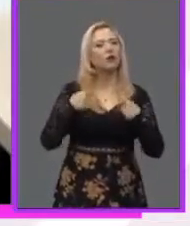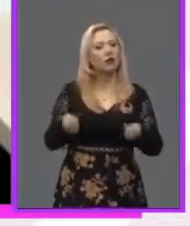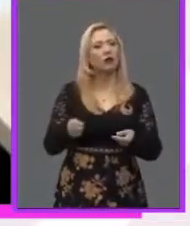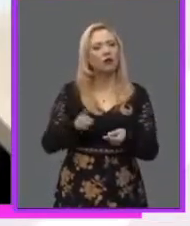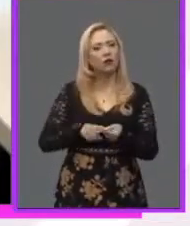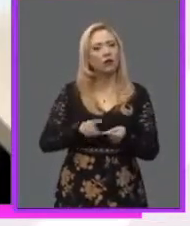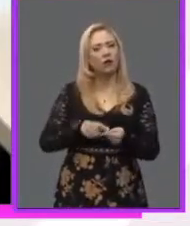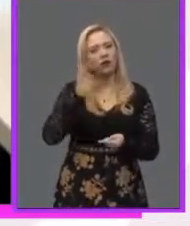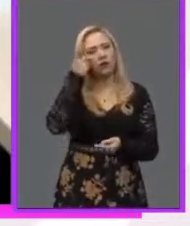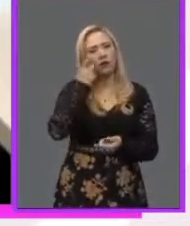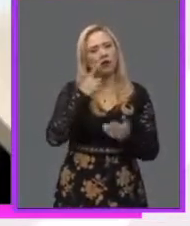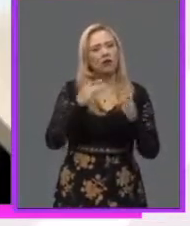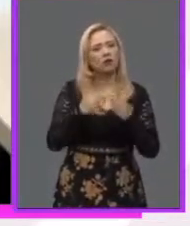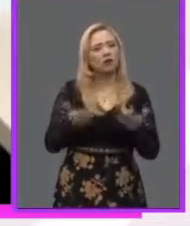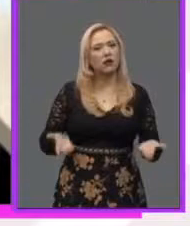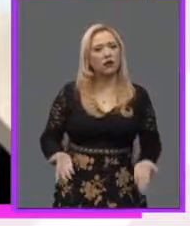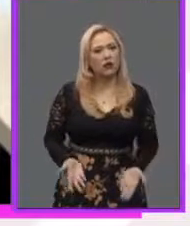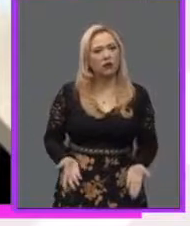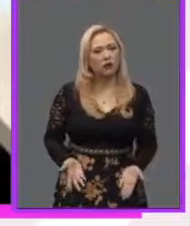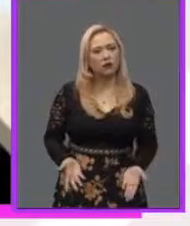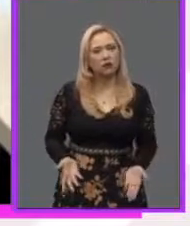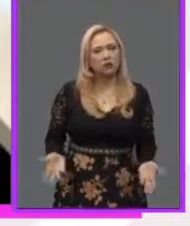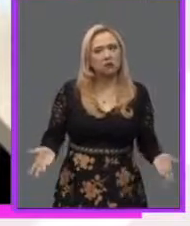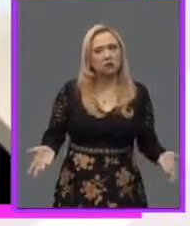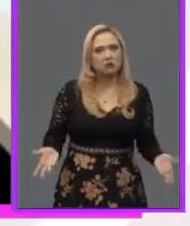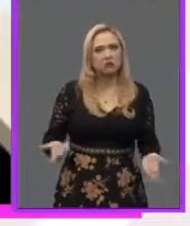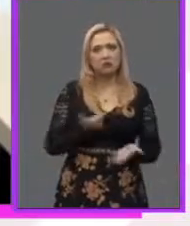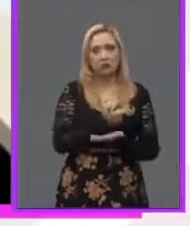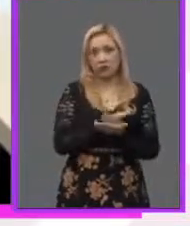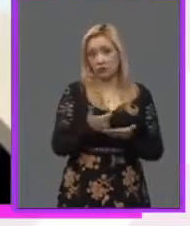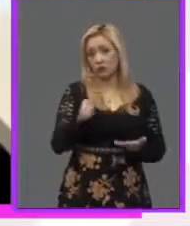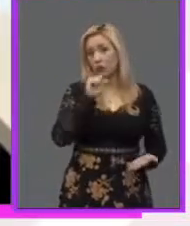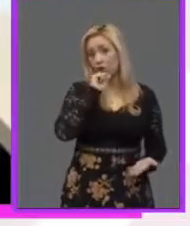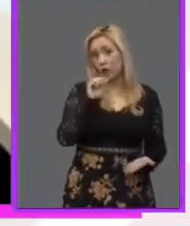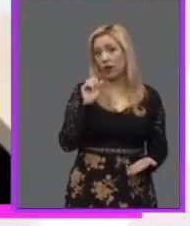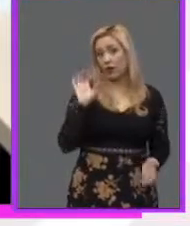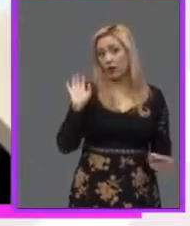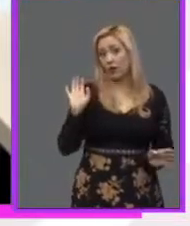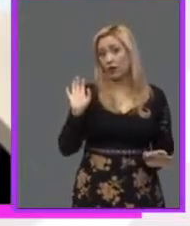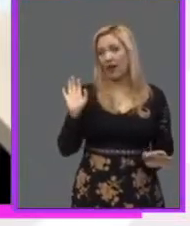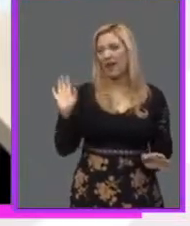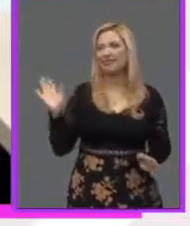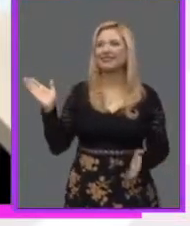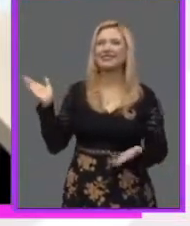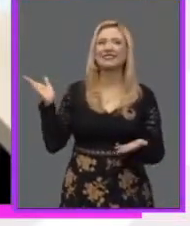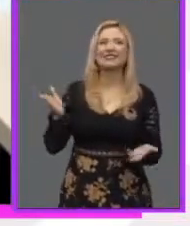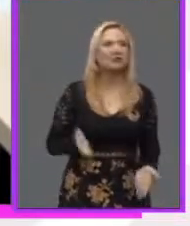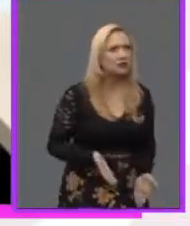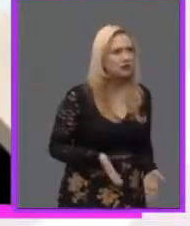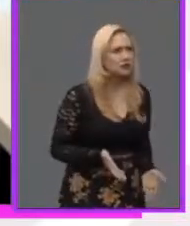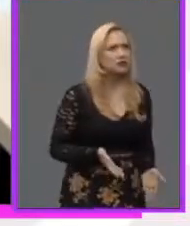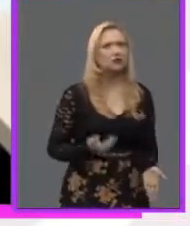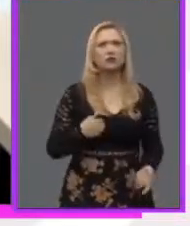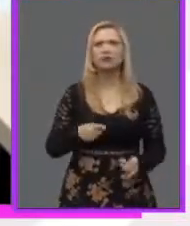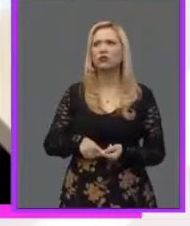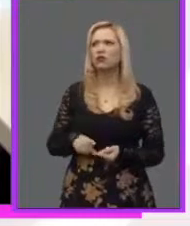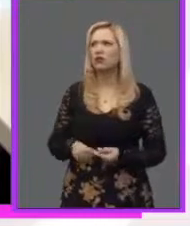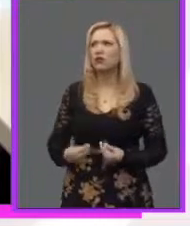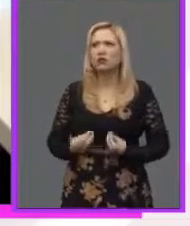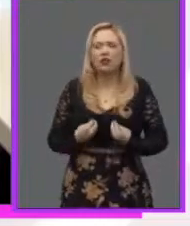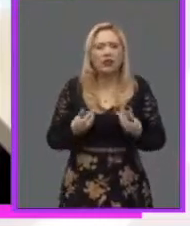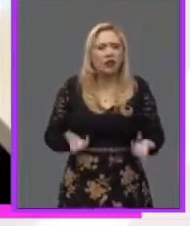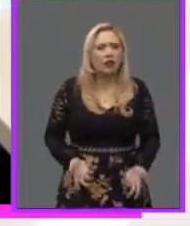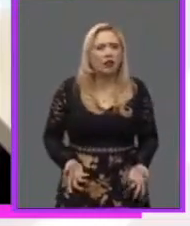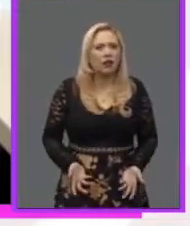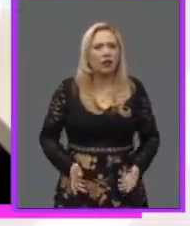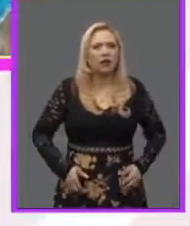de vivienda, es decir, se les hacía ir a las ciudades, se les prometía buenos sueldos, supuestamente buenas condiciones, y cuando llegaban se dan cuenta que no les daban opciones de